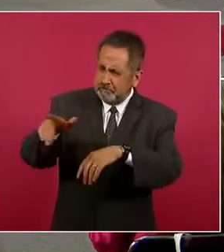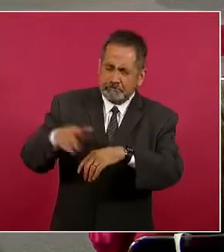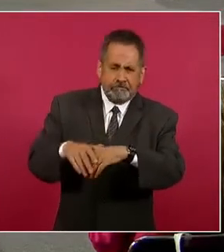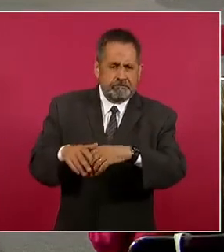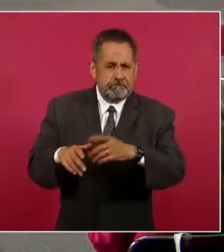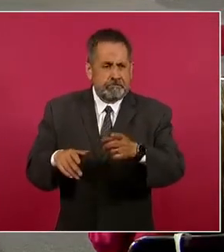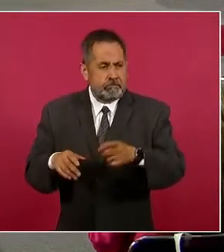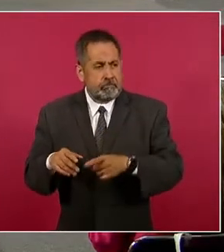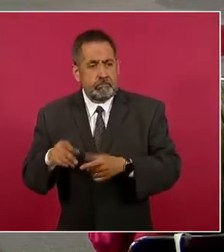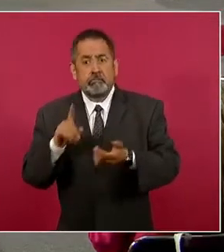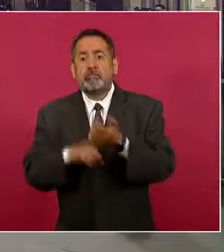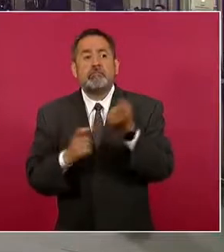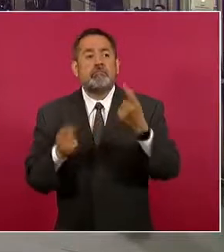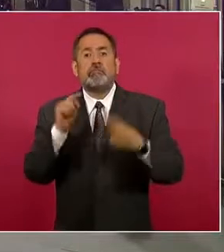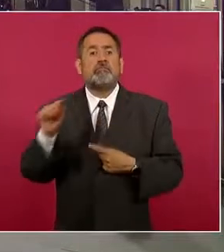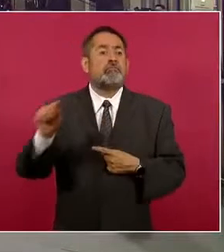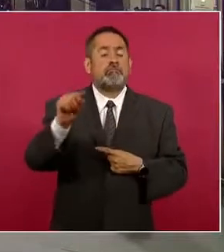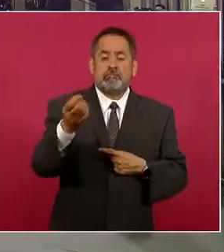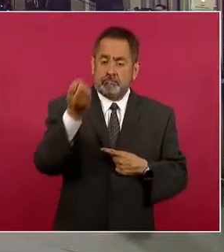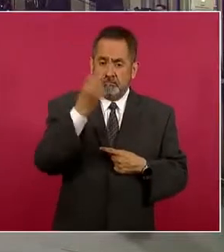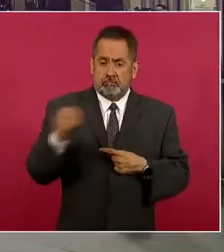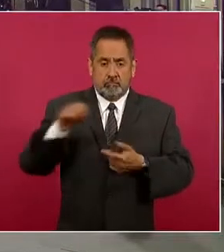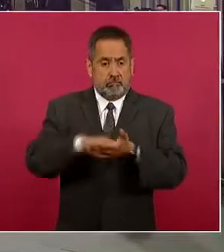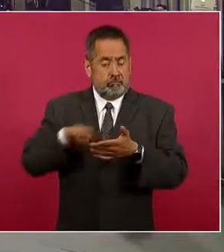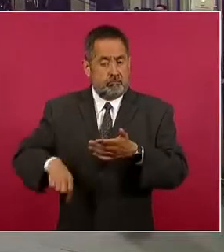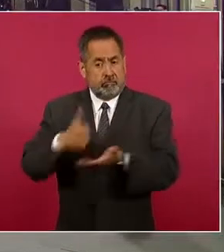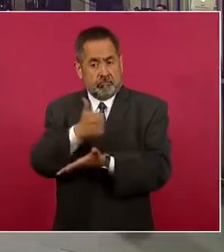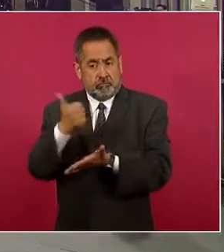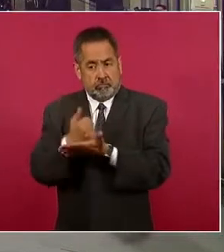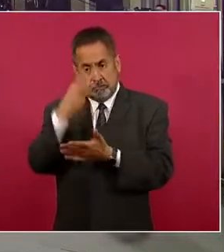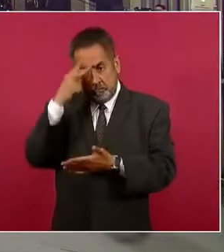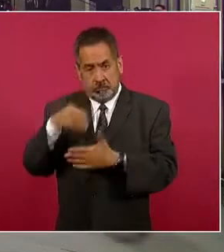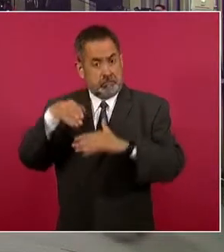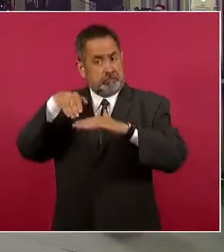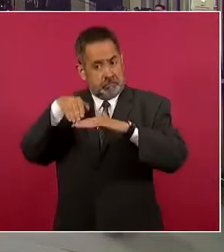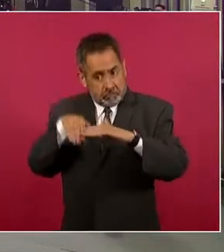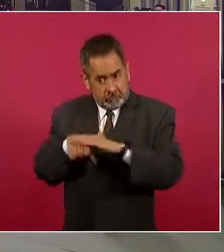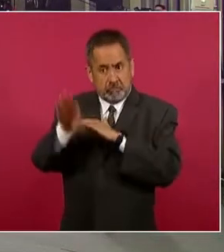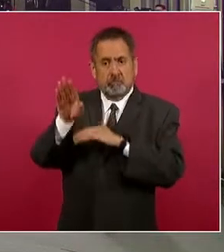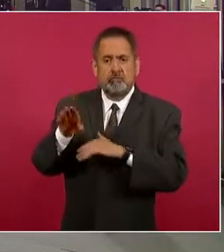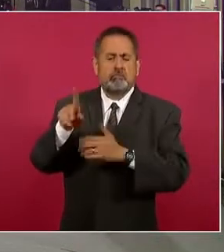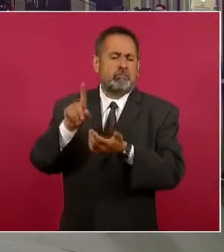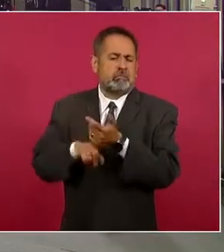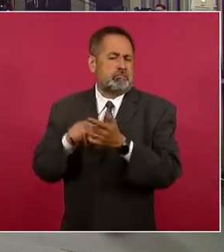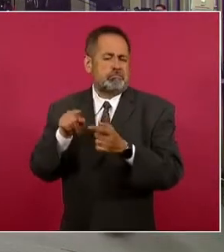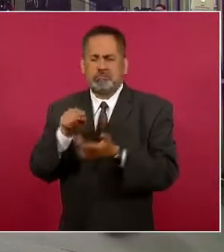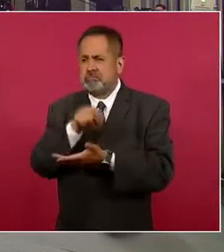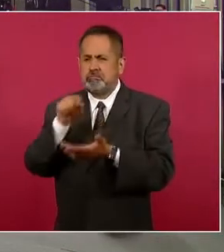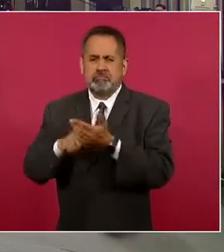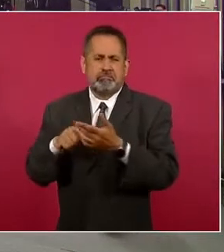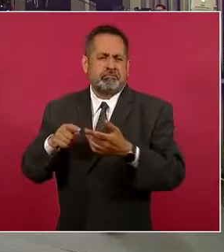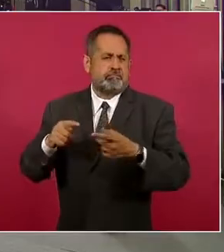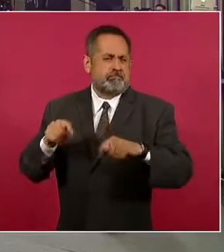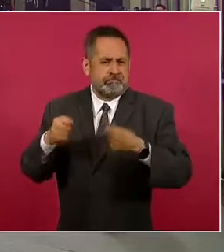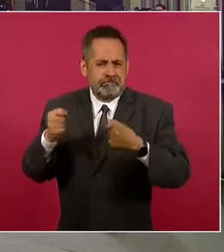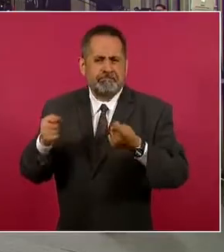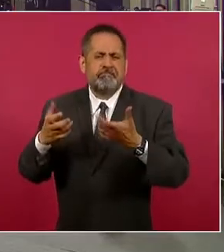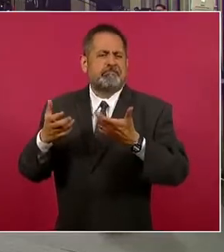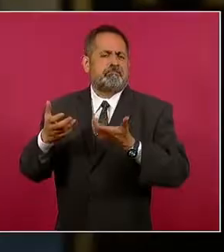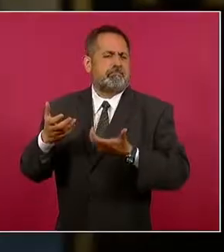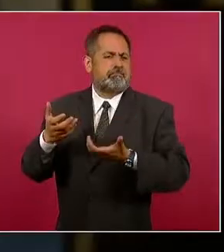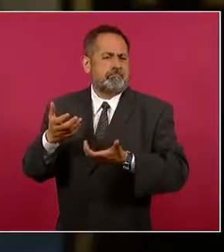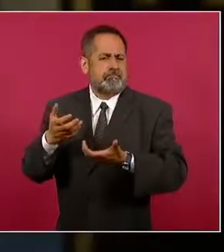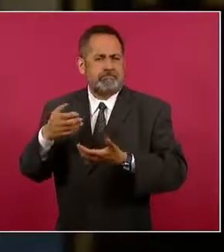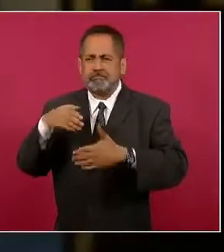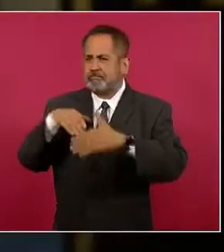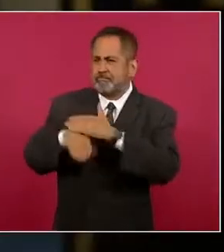hacen obligatorio en los lugares, aquí por ejemplo en la Ciudad de México, si entras a un centro comercial, a una tienda,